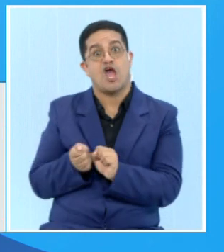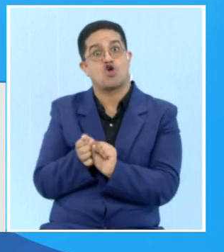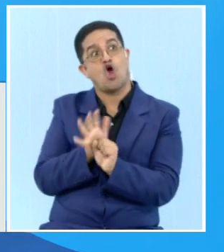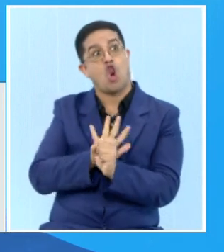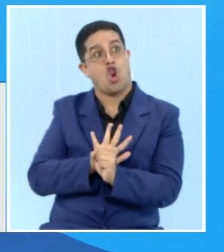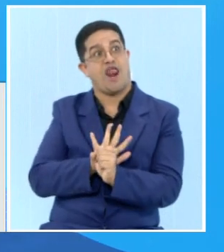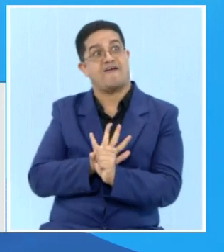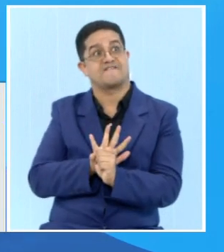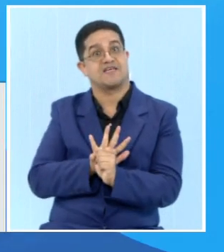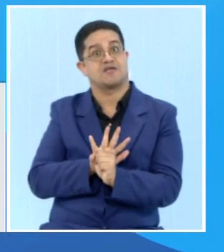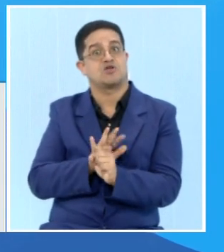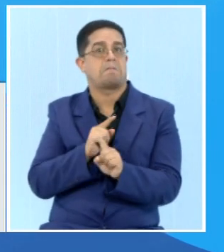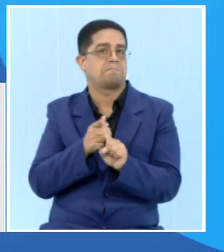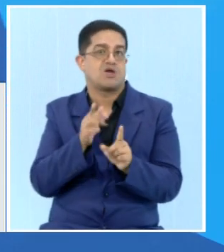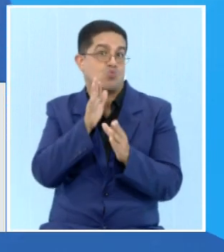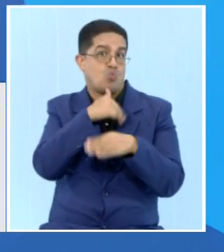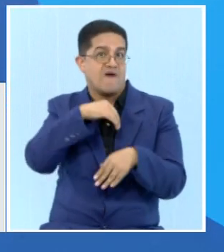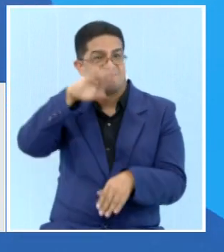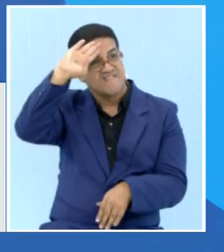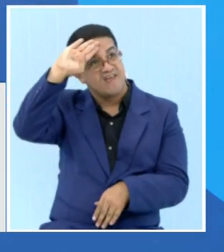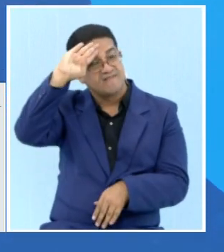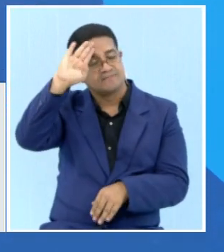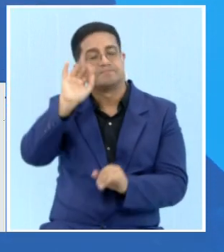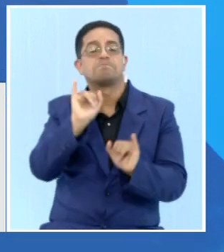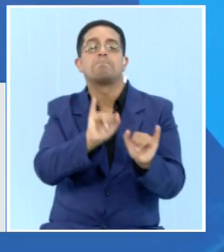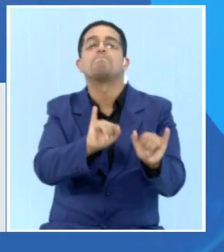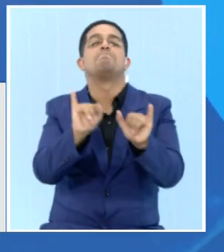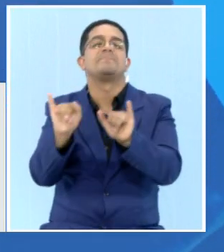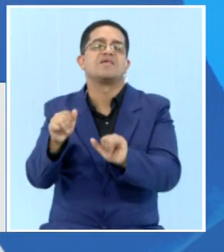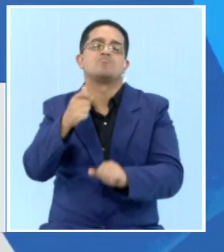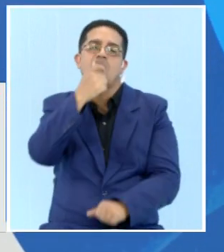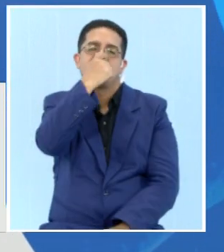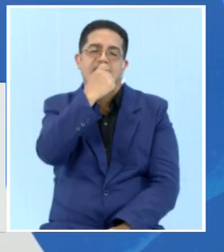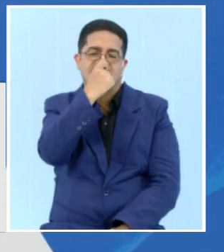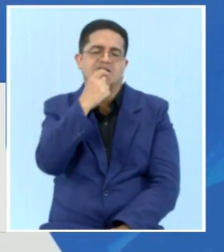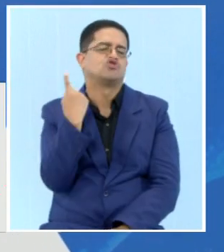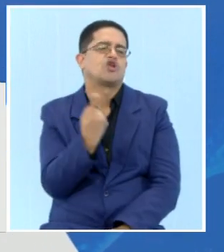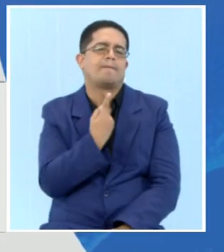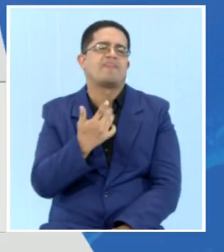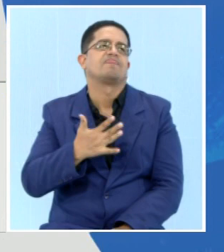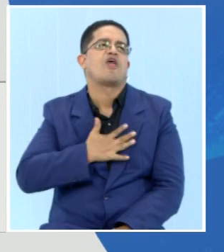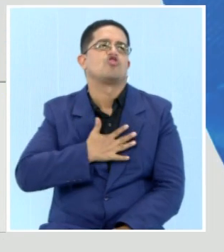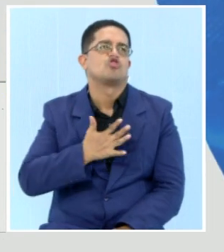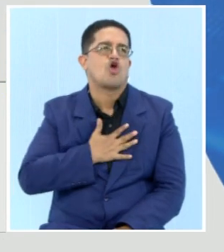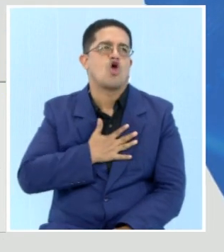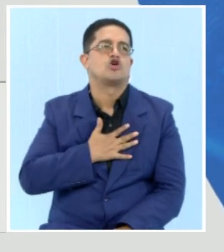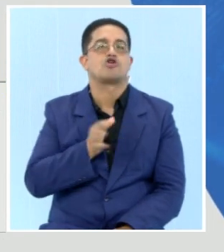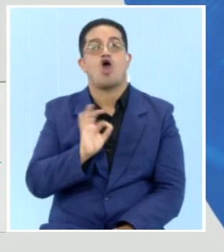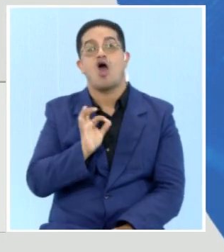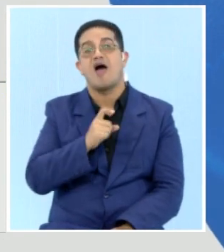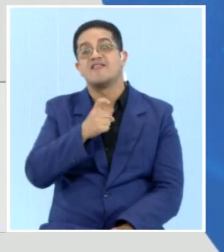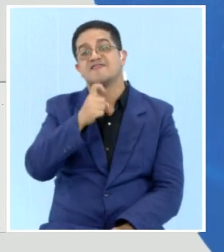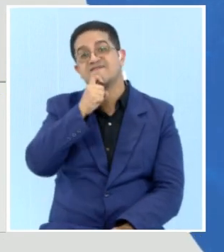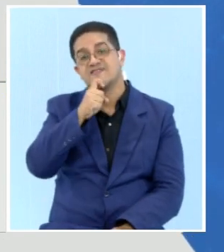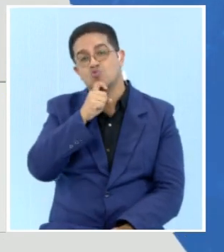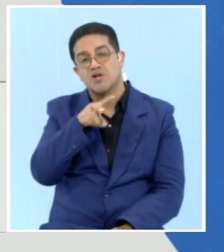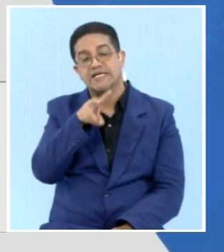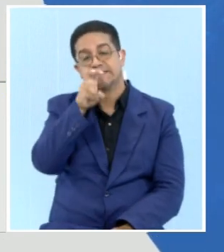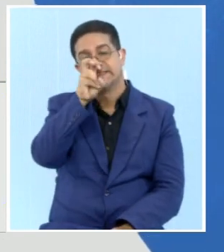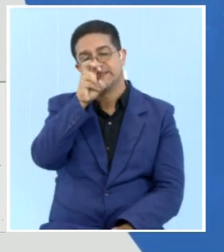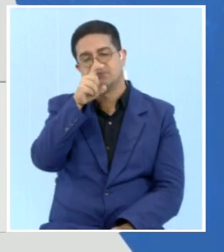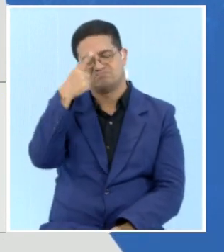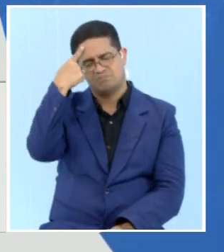mayor fiebre. Lo mismo pasa con influenza, puede ser tos, incluso dificultad para respirar y una fiebre de bajo